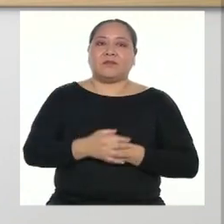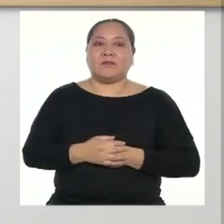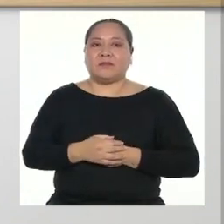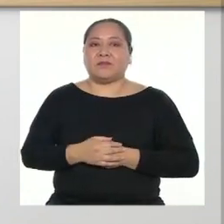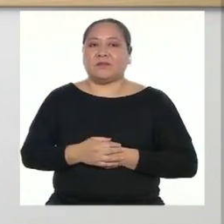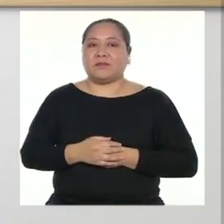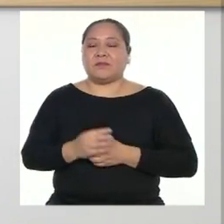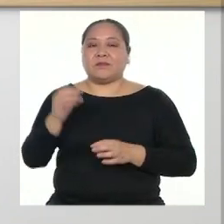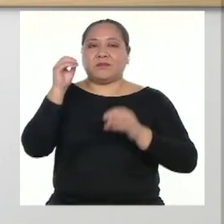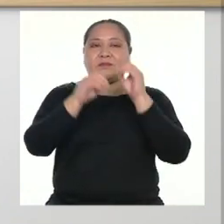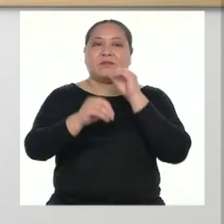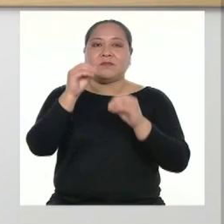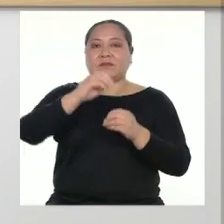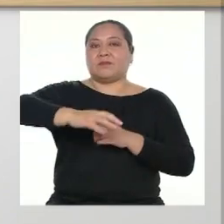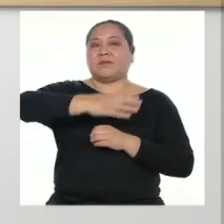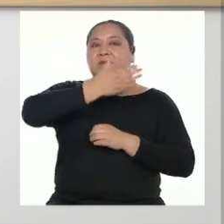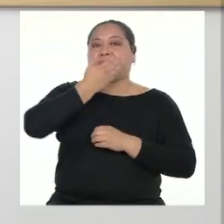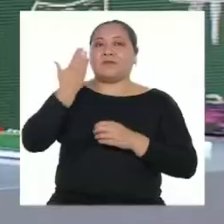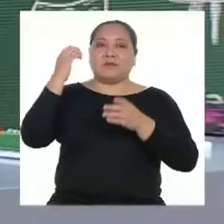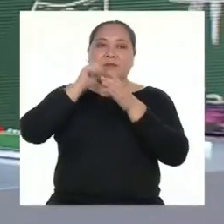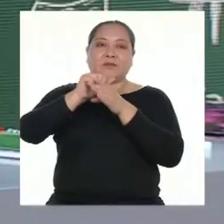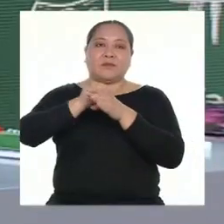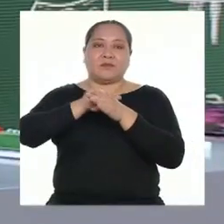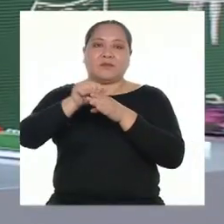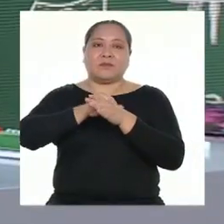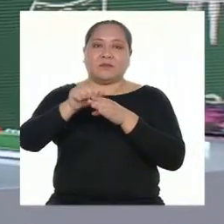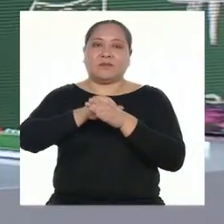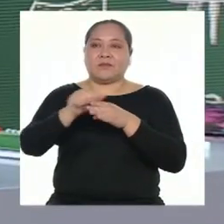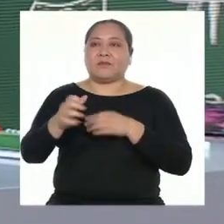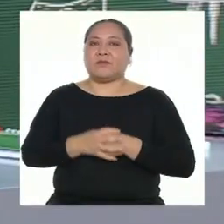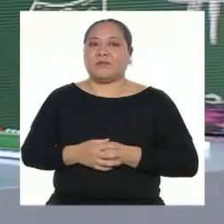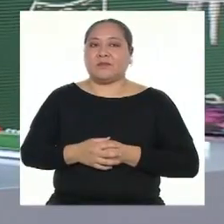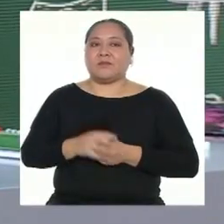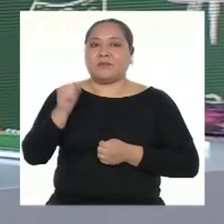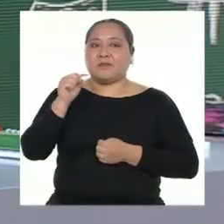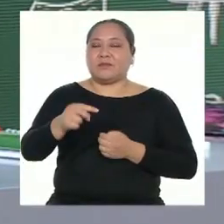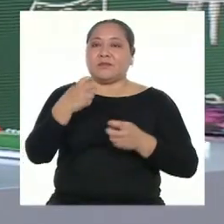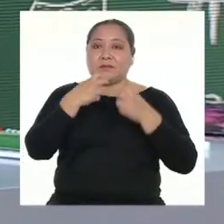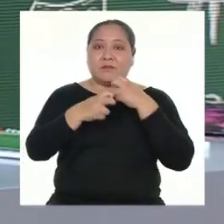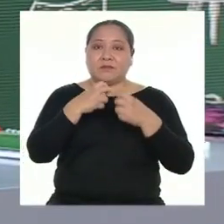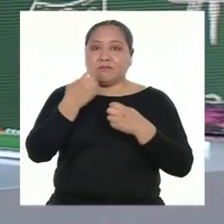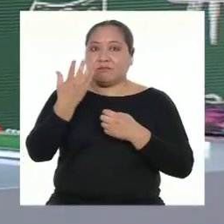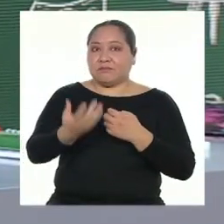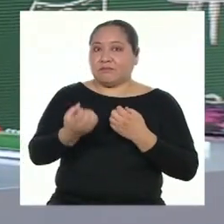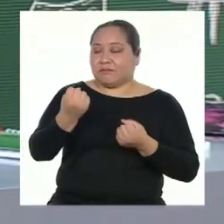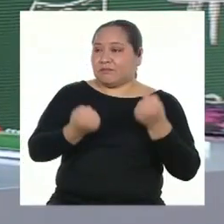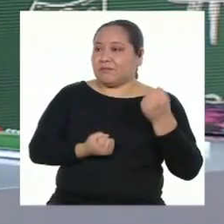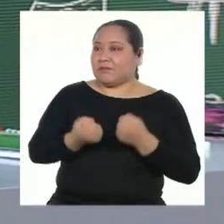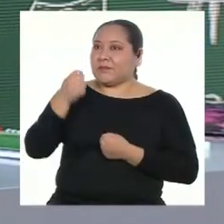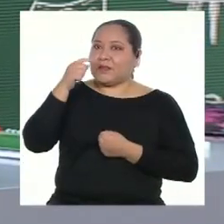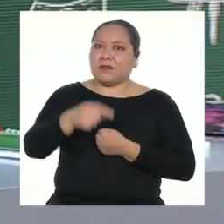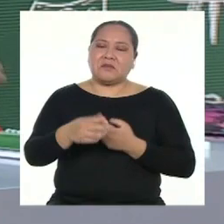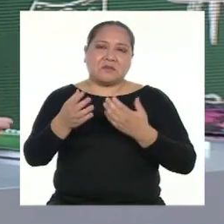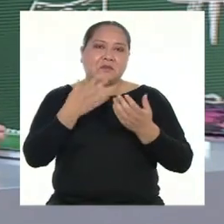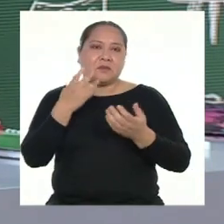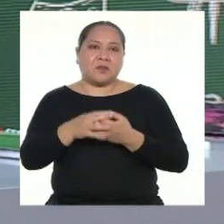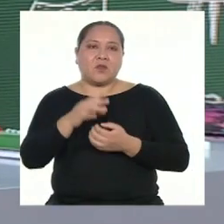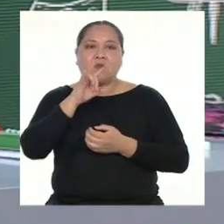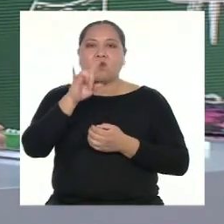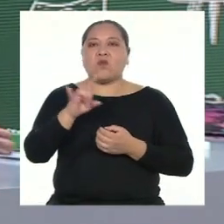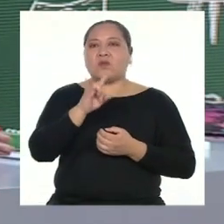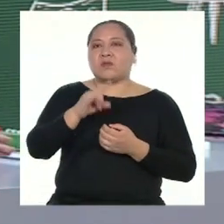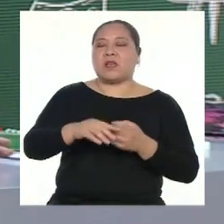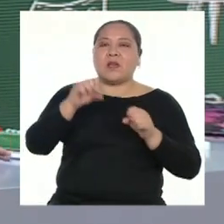de generar mejores prácticas. Y con el tema del caos vehicular, estas pueden ser muy simples. Usar la